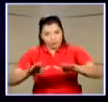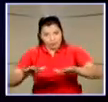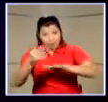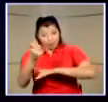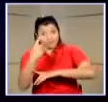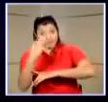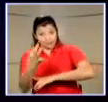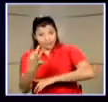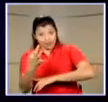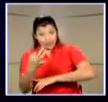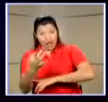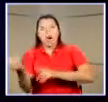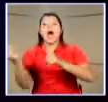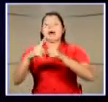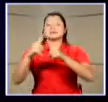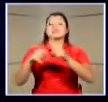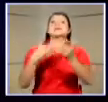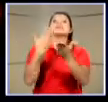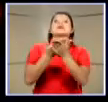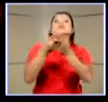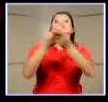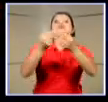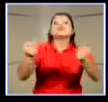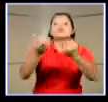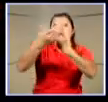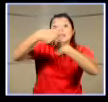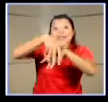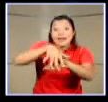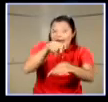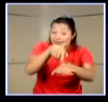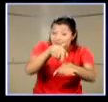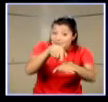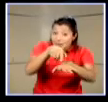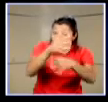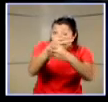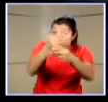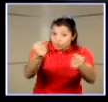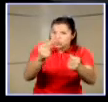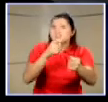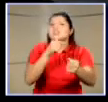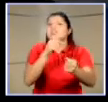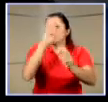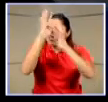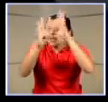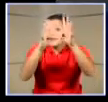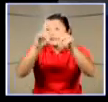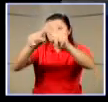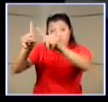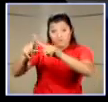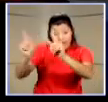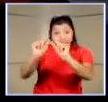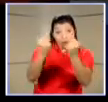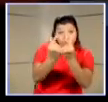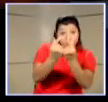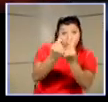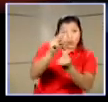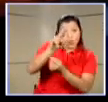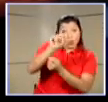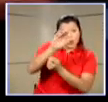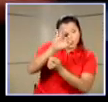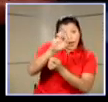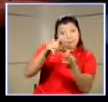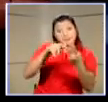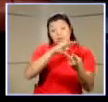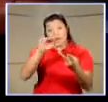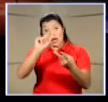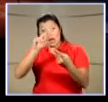solución integral, don Luis, que habíamos construido diversos sectores, incluso UCAEP y ANEP,